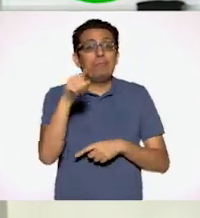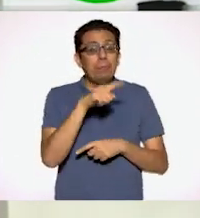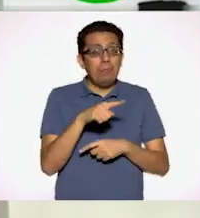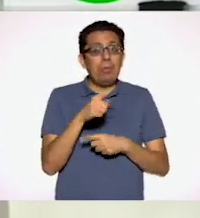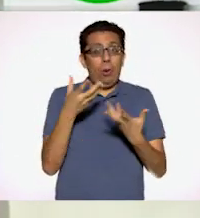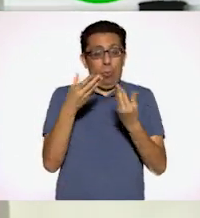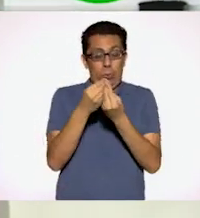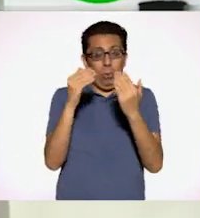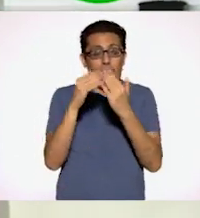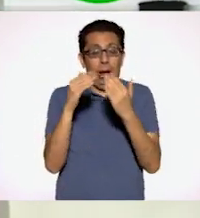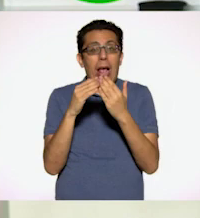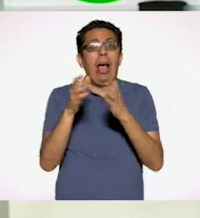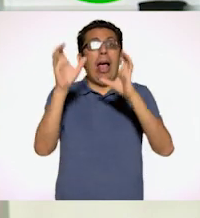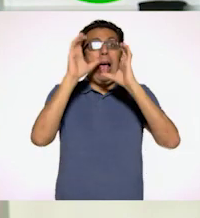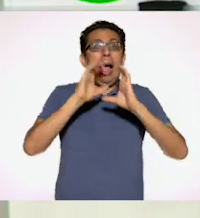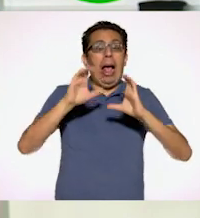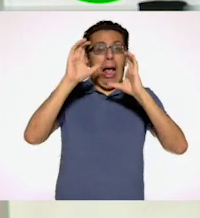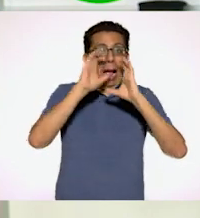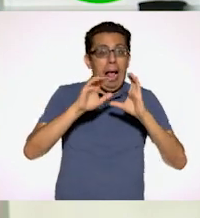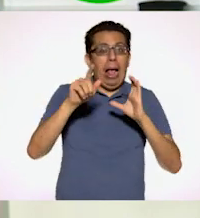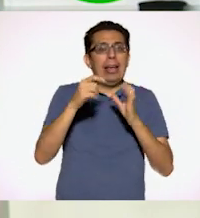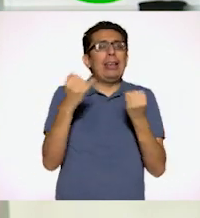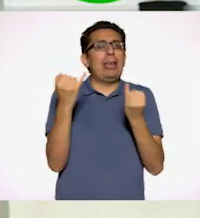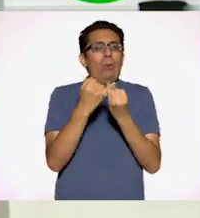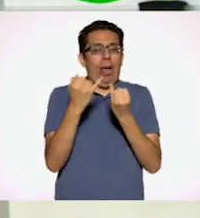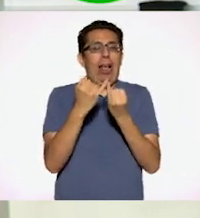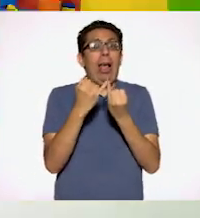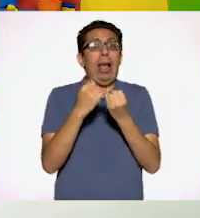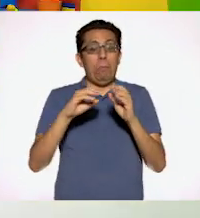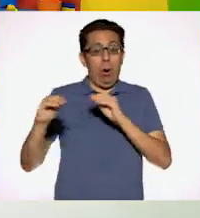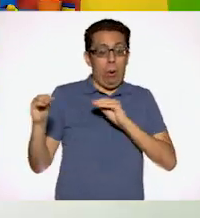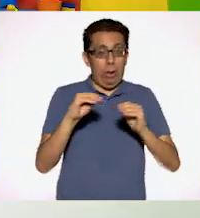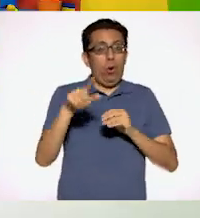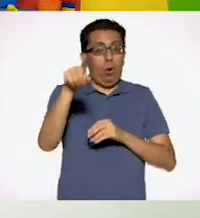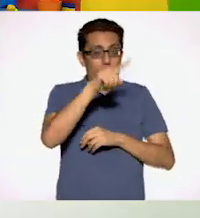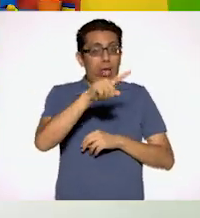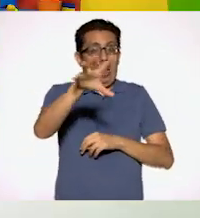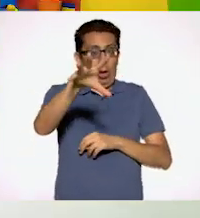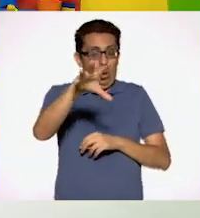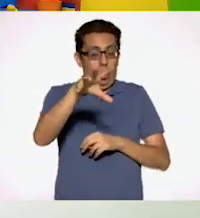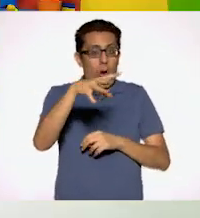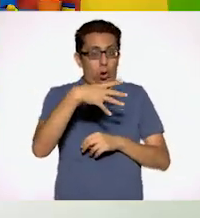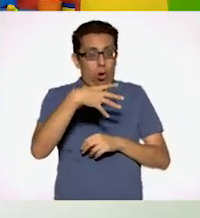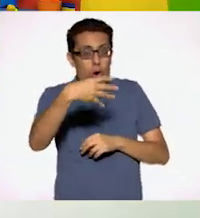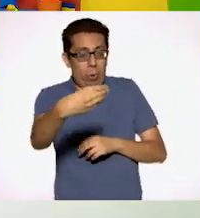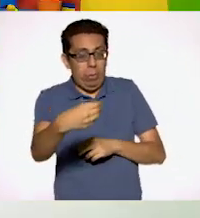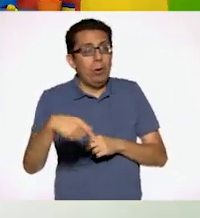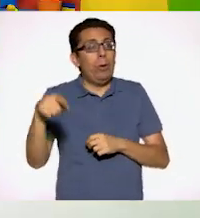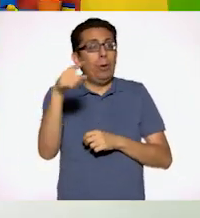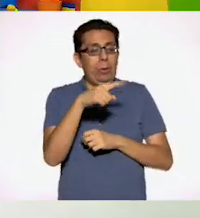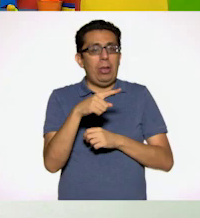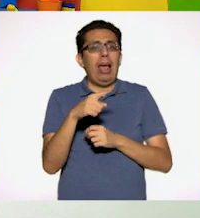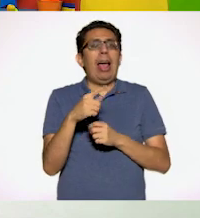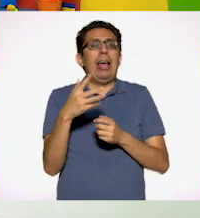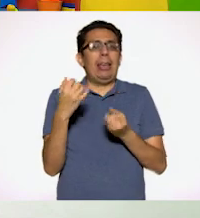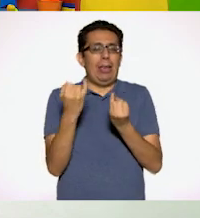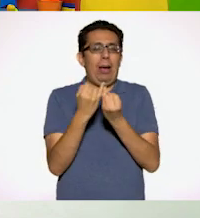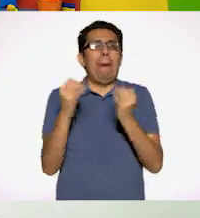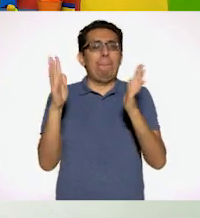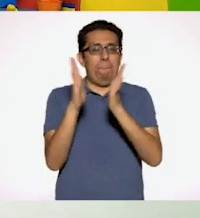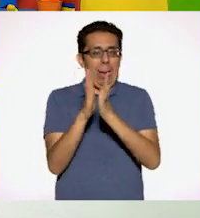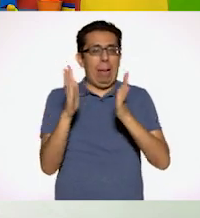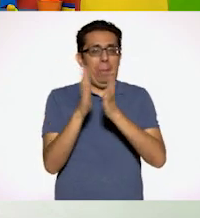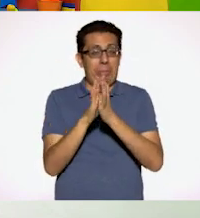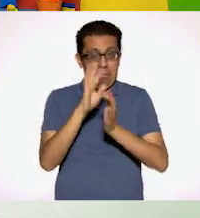Sohar, cantarán la canción y realizarán los movimientos que yo realice. Repitan después de mí y acompáñame con las palmadas. ¡Venga! ¿Listo,